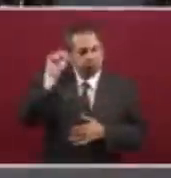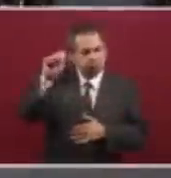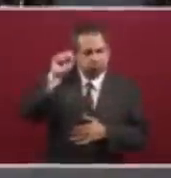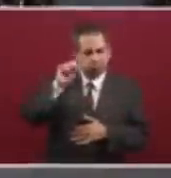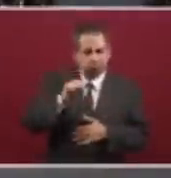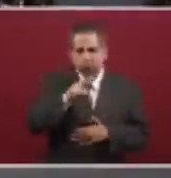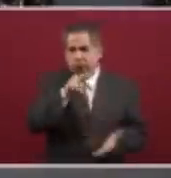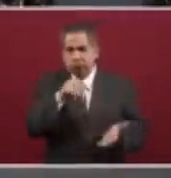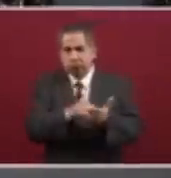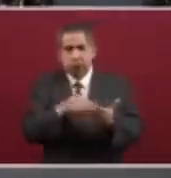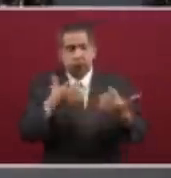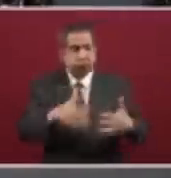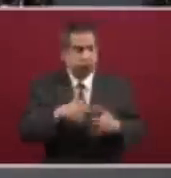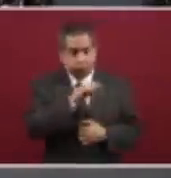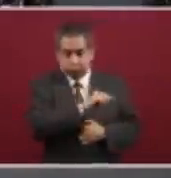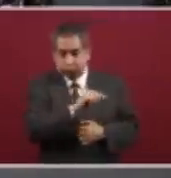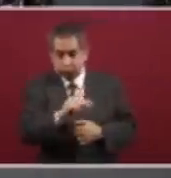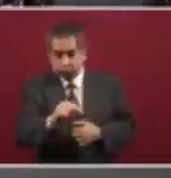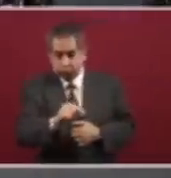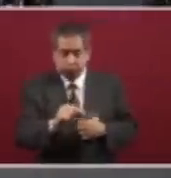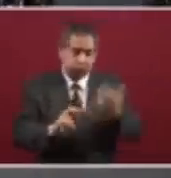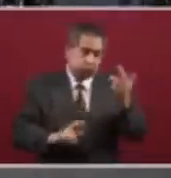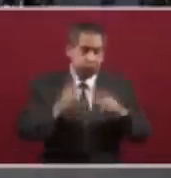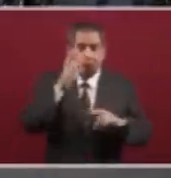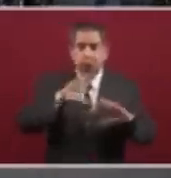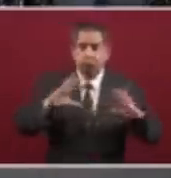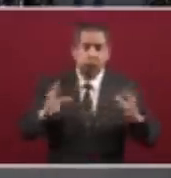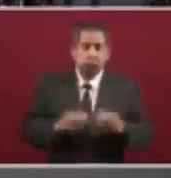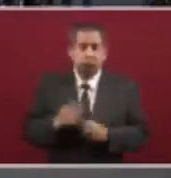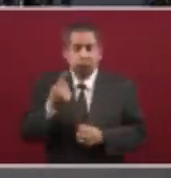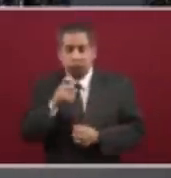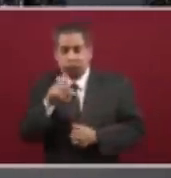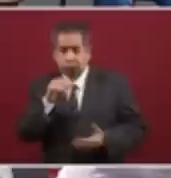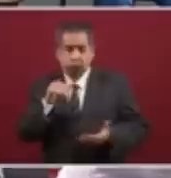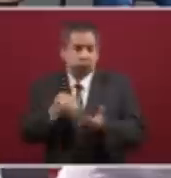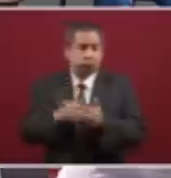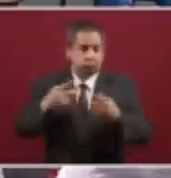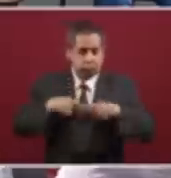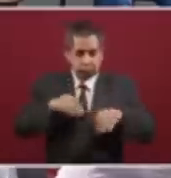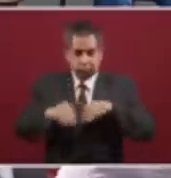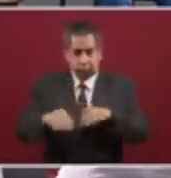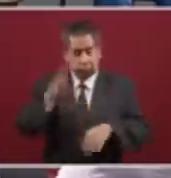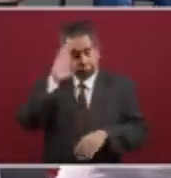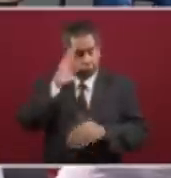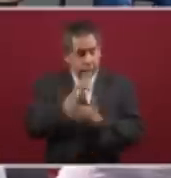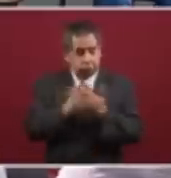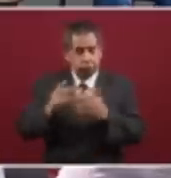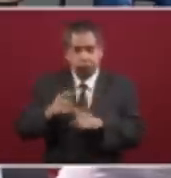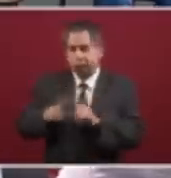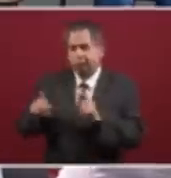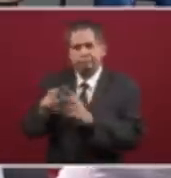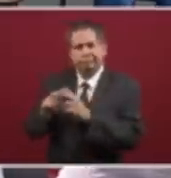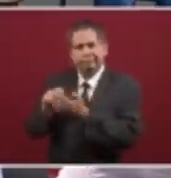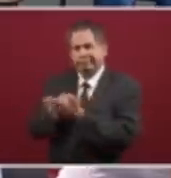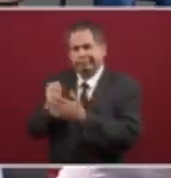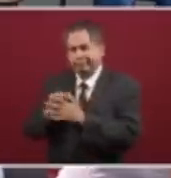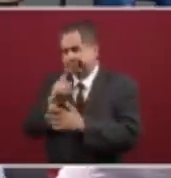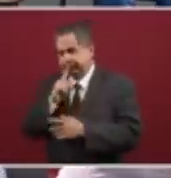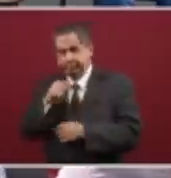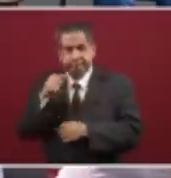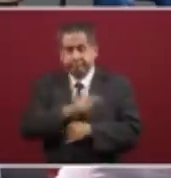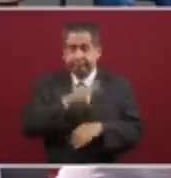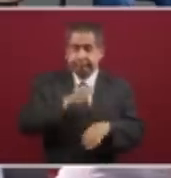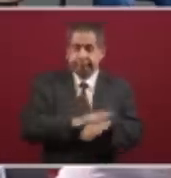2.000 empresas en específico que llevarían al paro a 130.000 trabajadores algo más grave que lo que ocurrió en tamaulipas al inicio de su administración